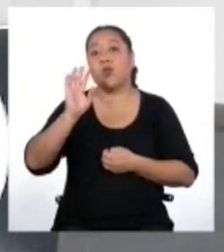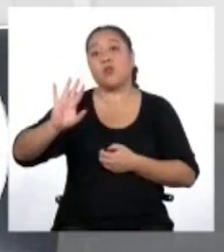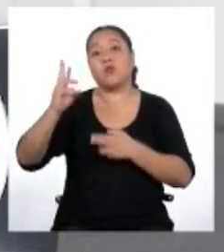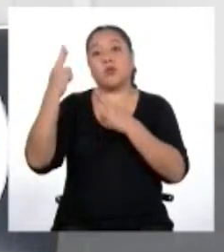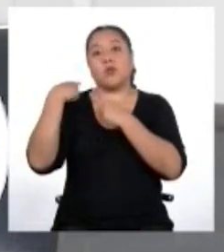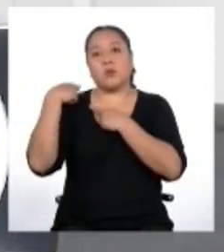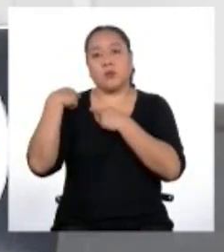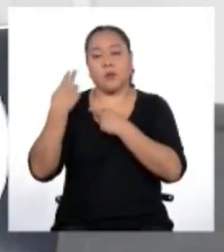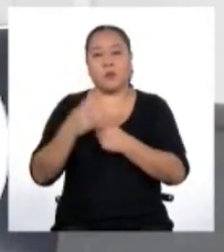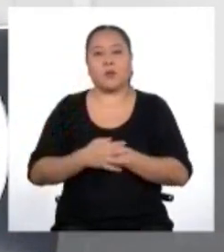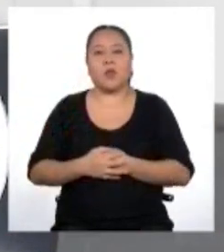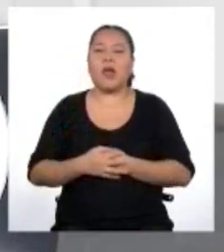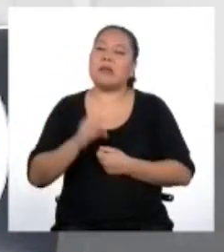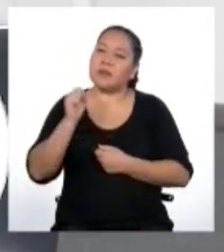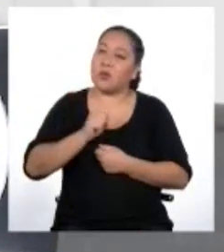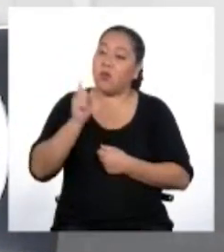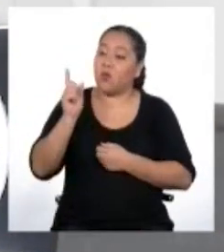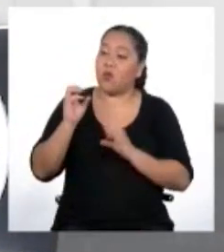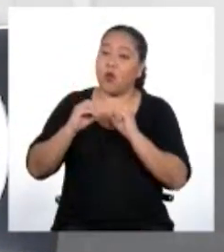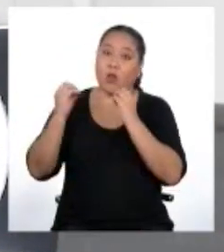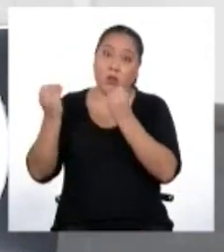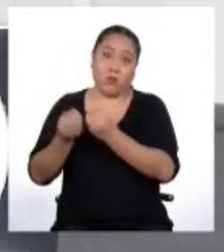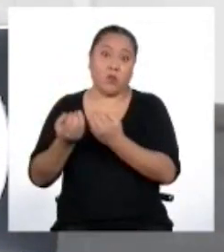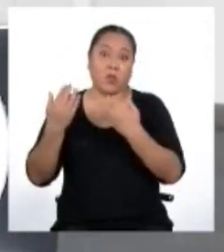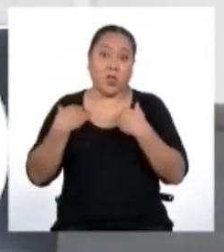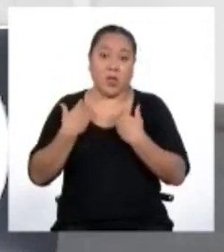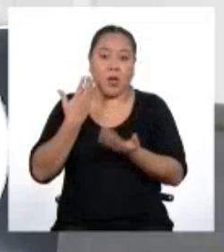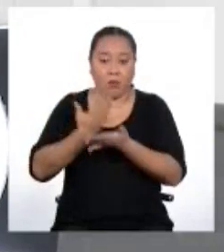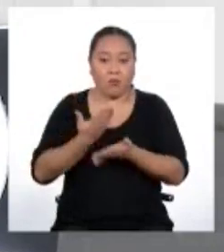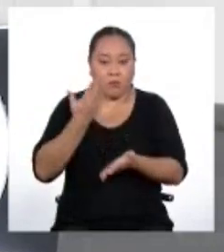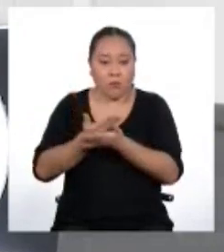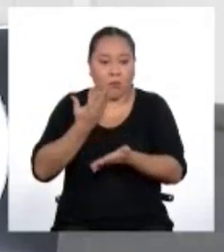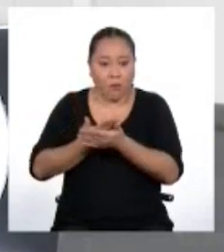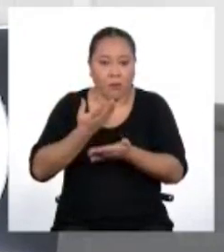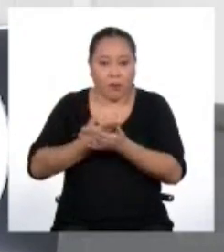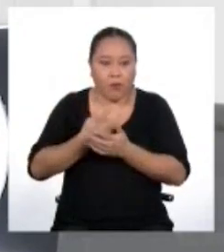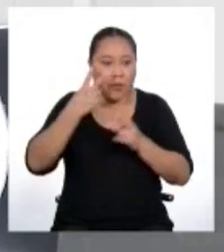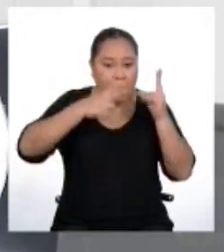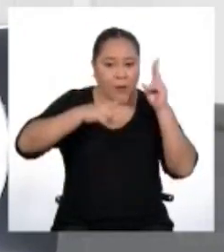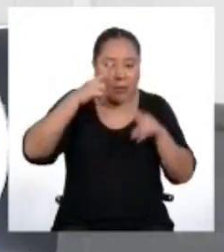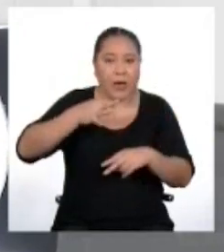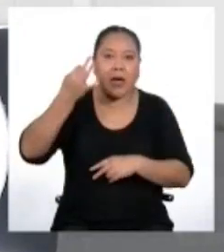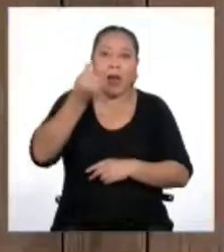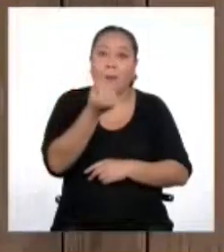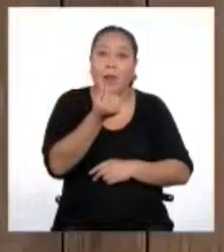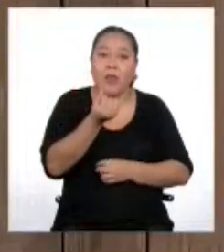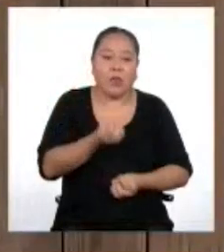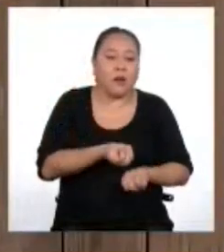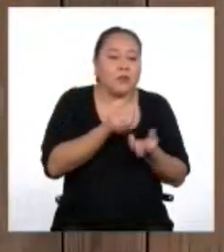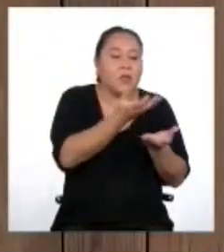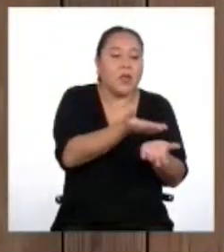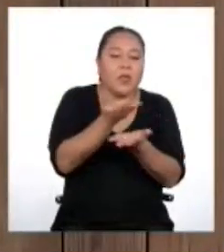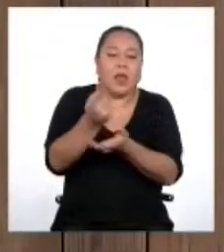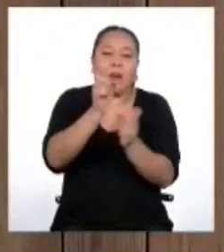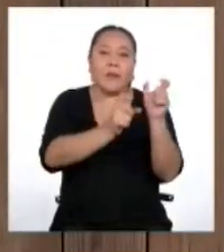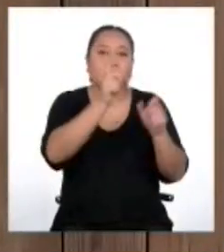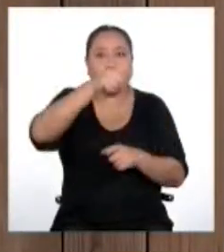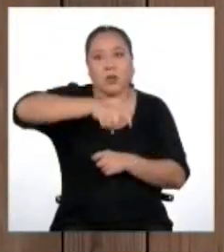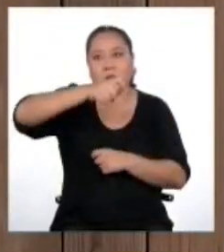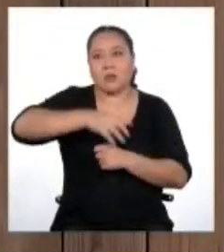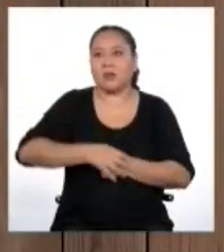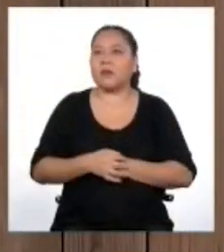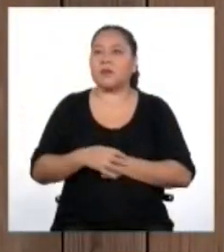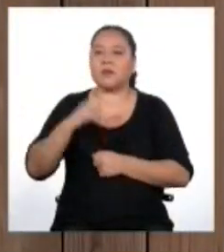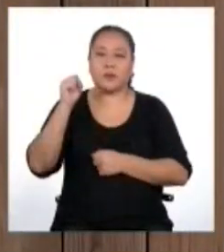tiene que asegurarse de que el dinero del Estado llegue a las manos de quien realmente lo necesite. Sí,